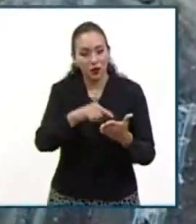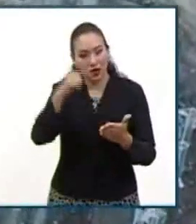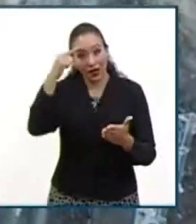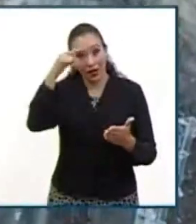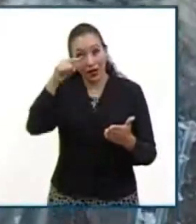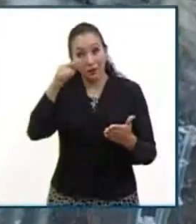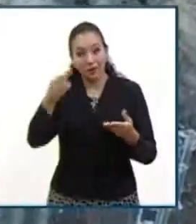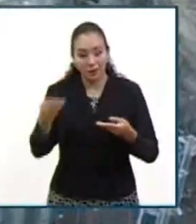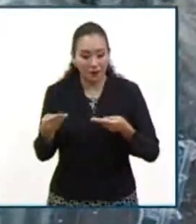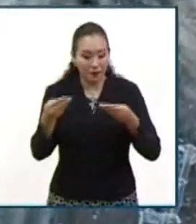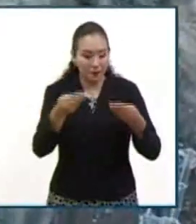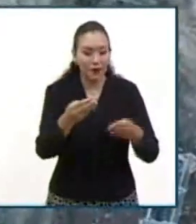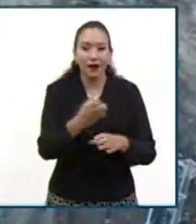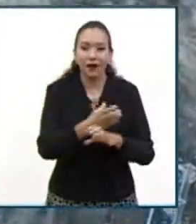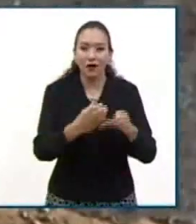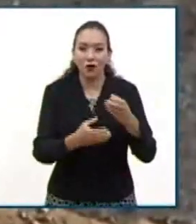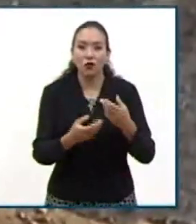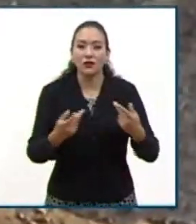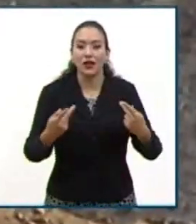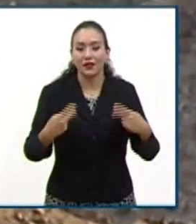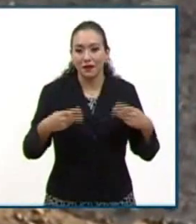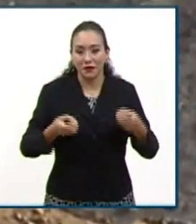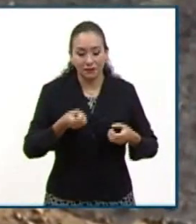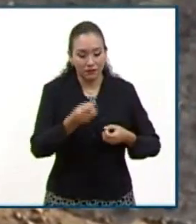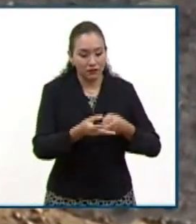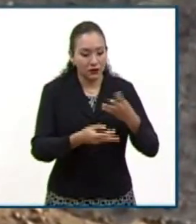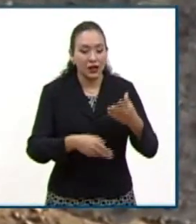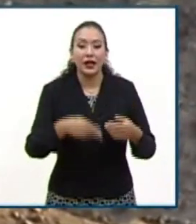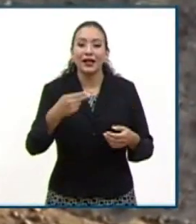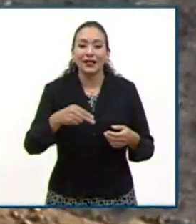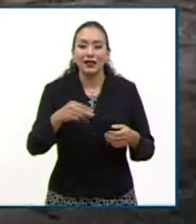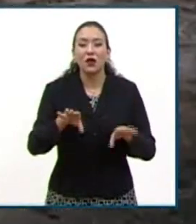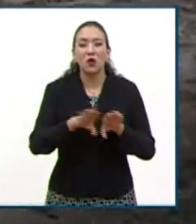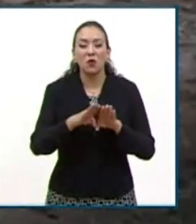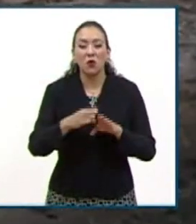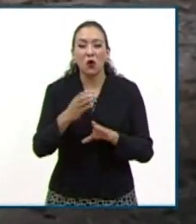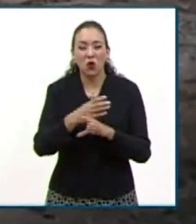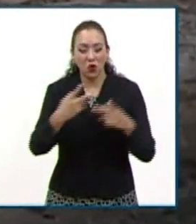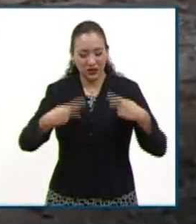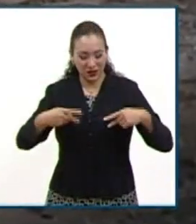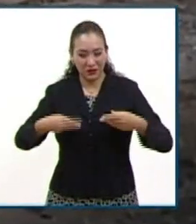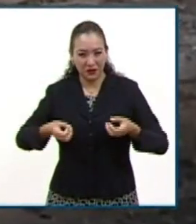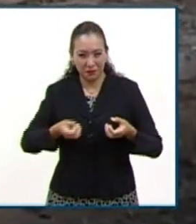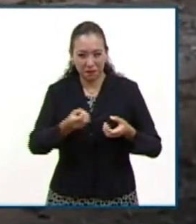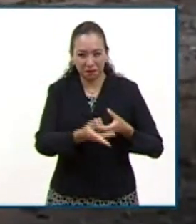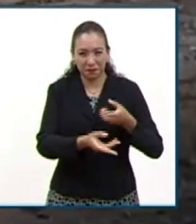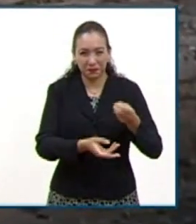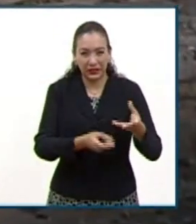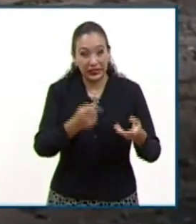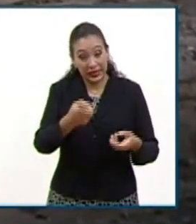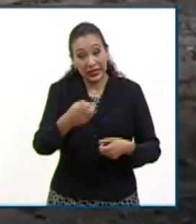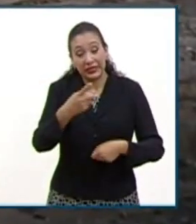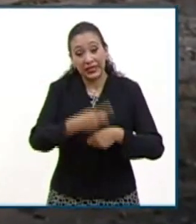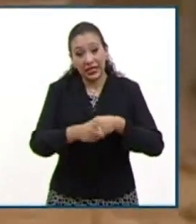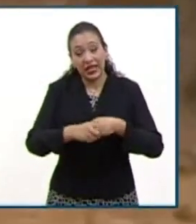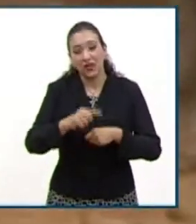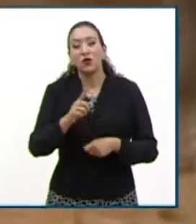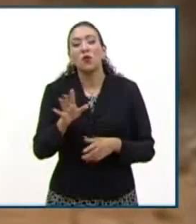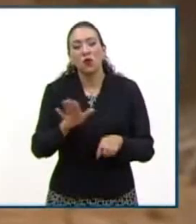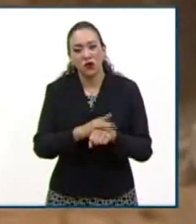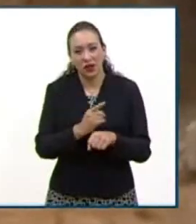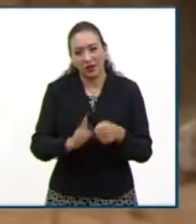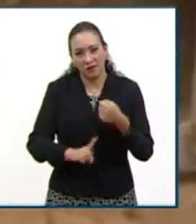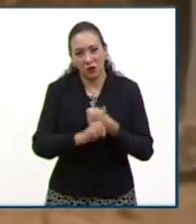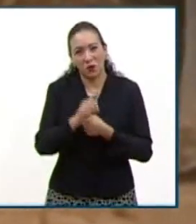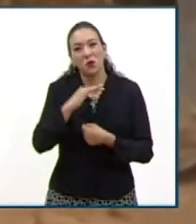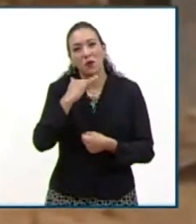final de residuos sólidos urbanos, también conocido como relleno sanitario, cuando se adviertan posibles daños al medio ambiente.